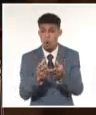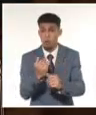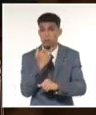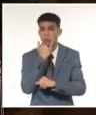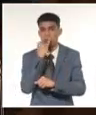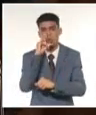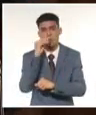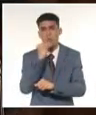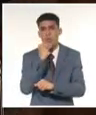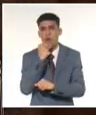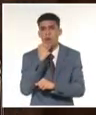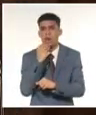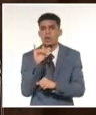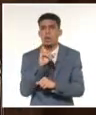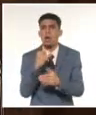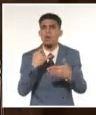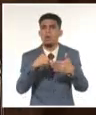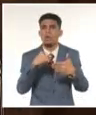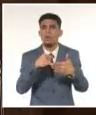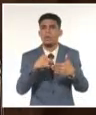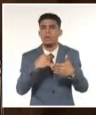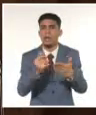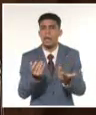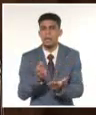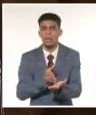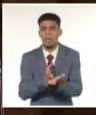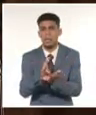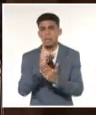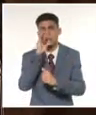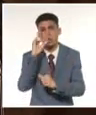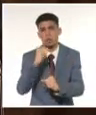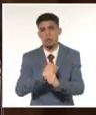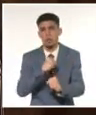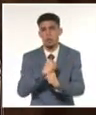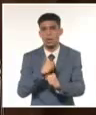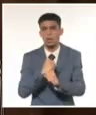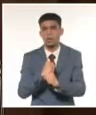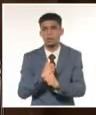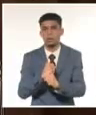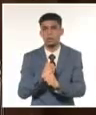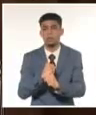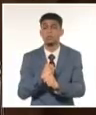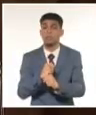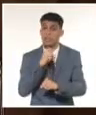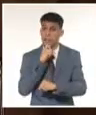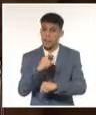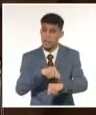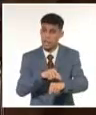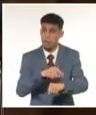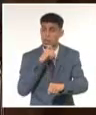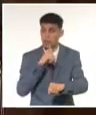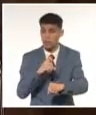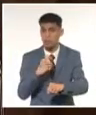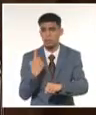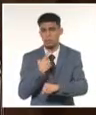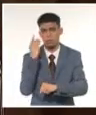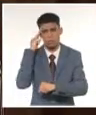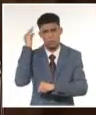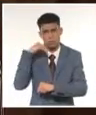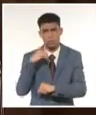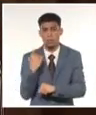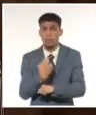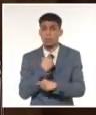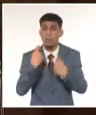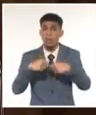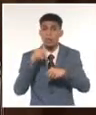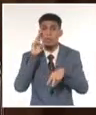ser pretexto para el estancamiento y la desidia. Por difíciles que sean los tiempos, hay que buscar fórmulas para proteger los